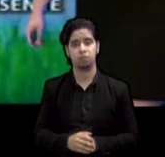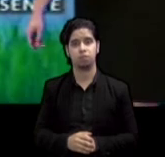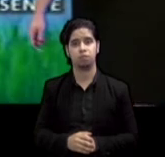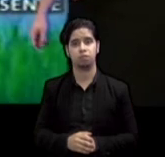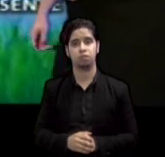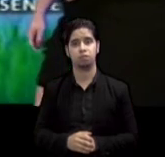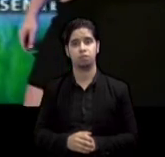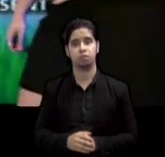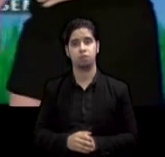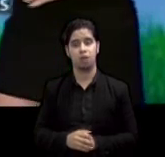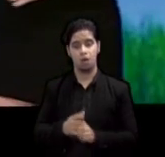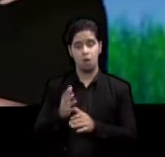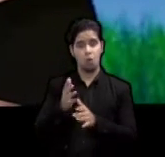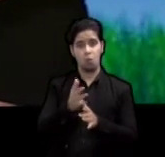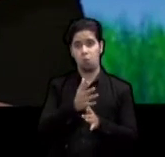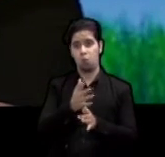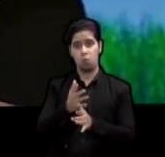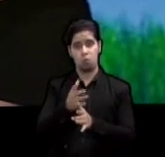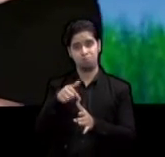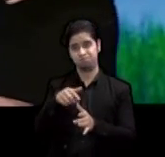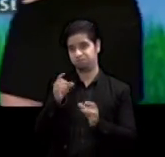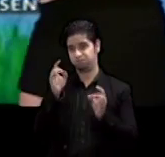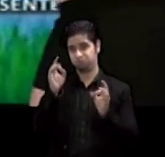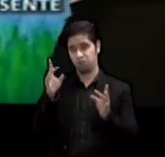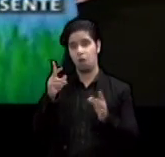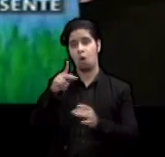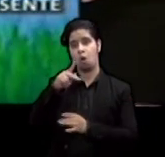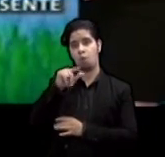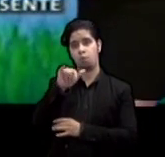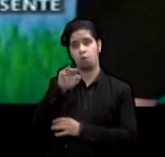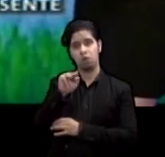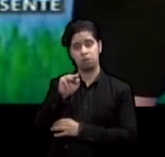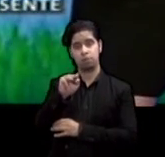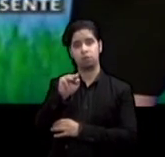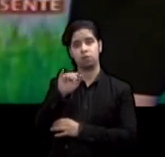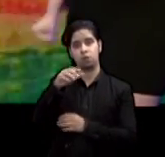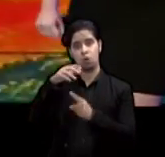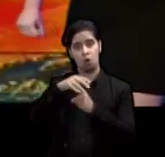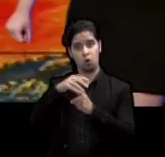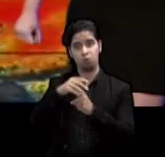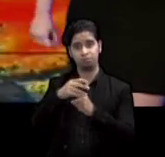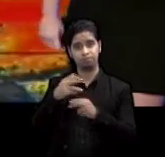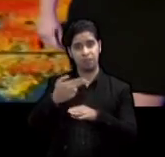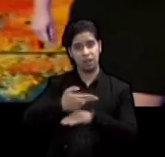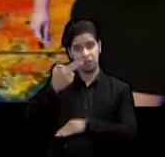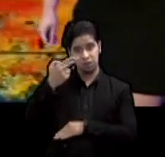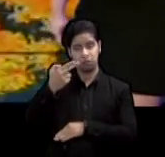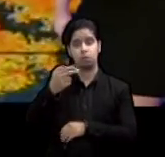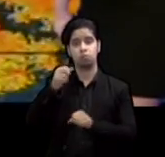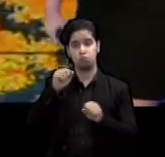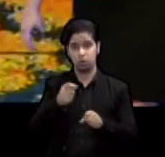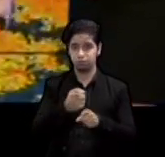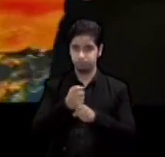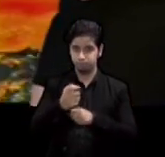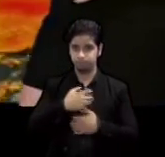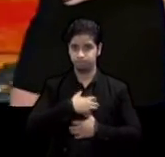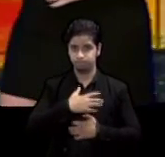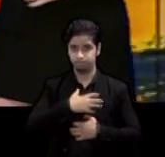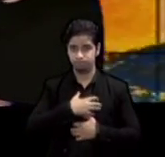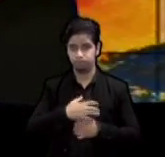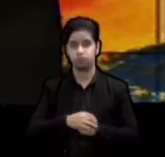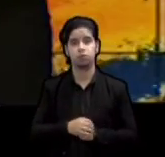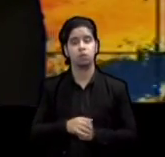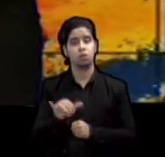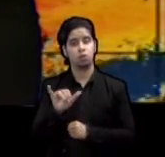la calidad del aire, hoy tenemos niveles altos de polen y de esporas de hongos, tienden a provocar alergias y asma. Además tenemos presencia